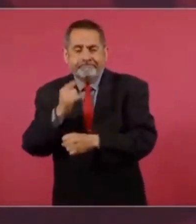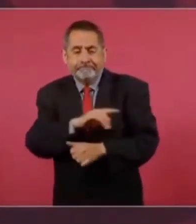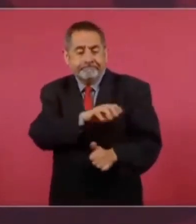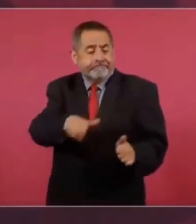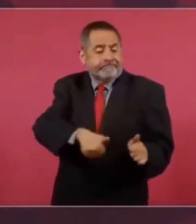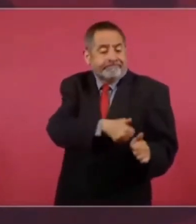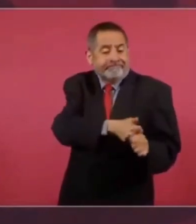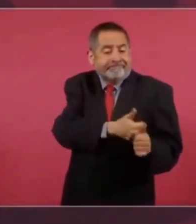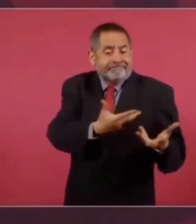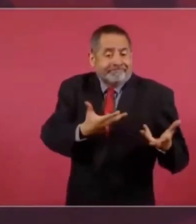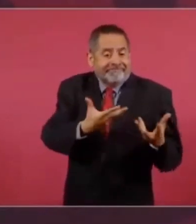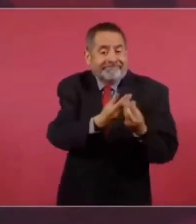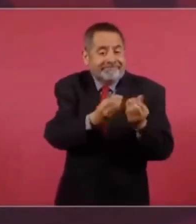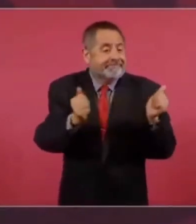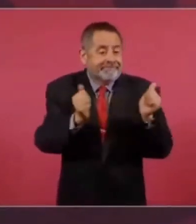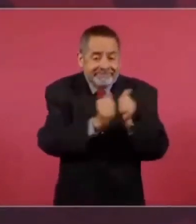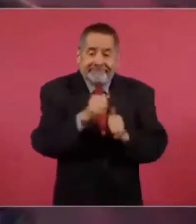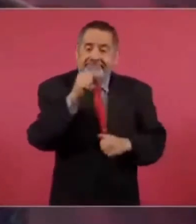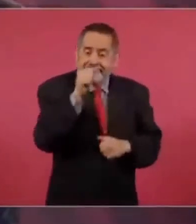sino